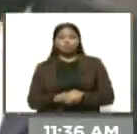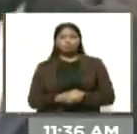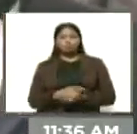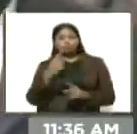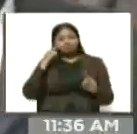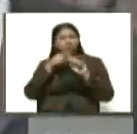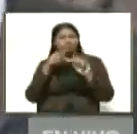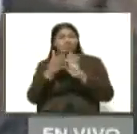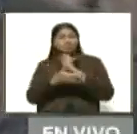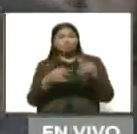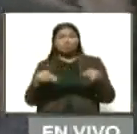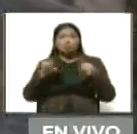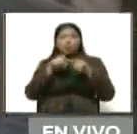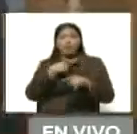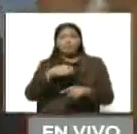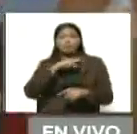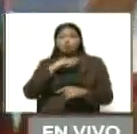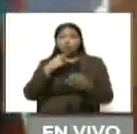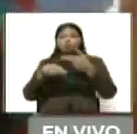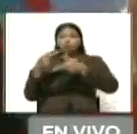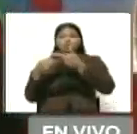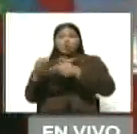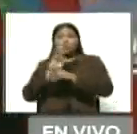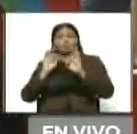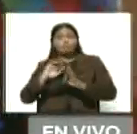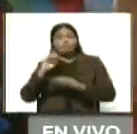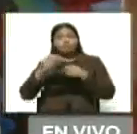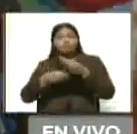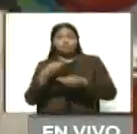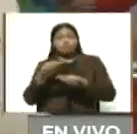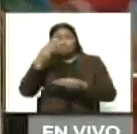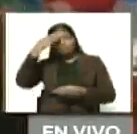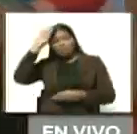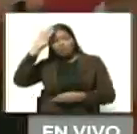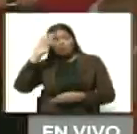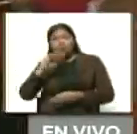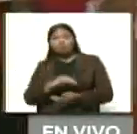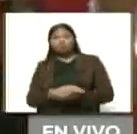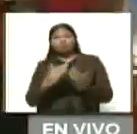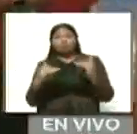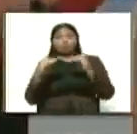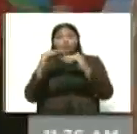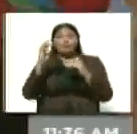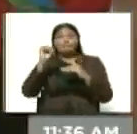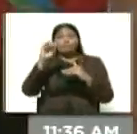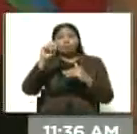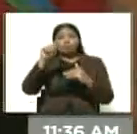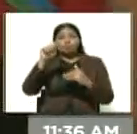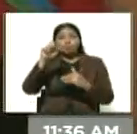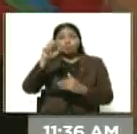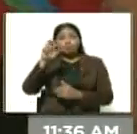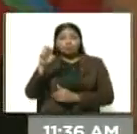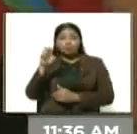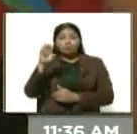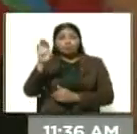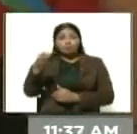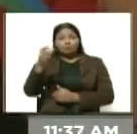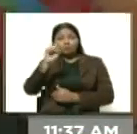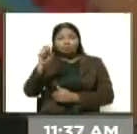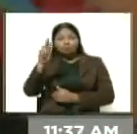Refería que así como los españoles construyeron en México sobre Montezuma, sobre los restos de